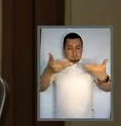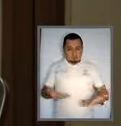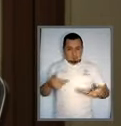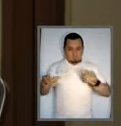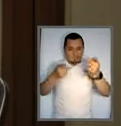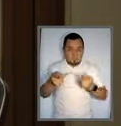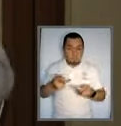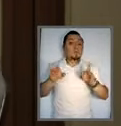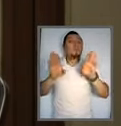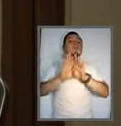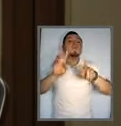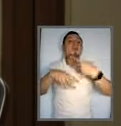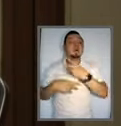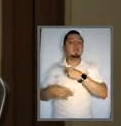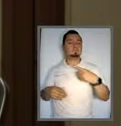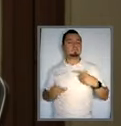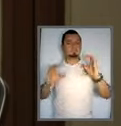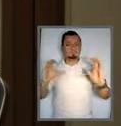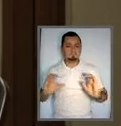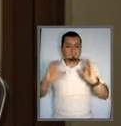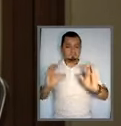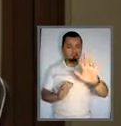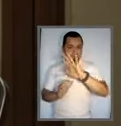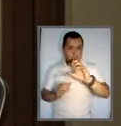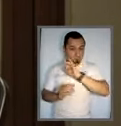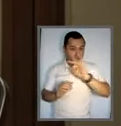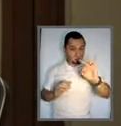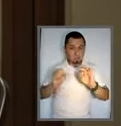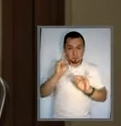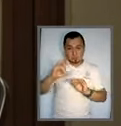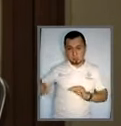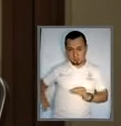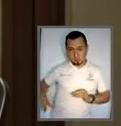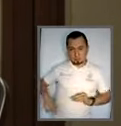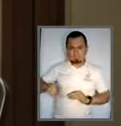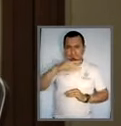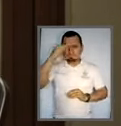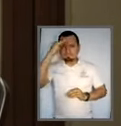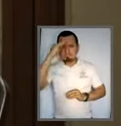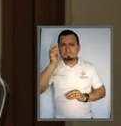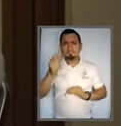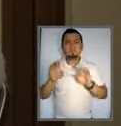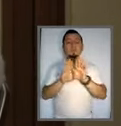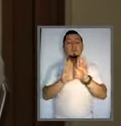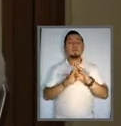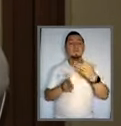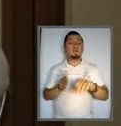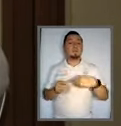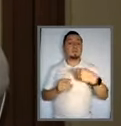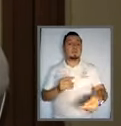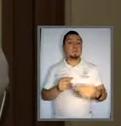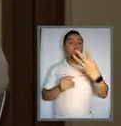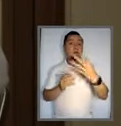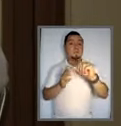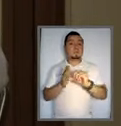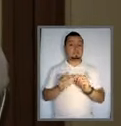y las medidas preventivas necesarias y, si las autoridades lo permiten, pensar entonces en que para los cuatrimestres que están por